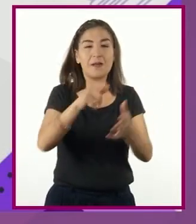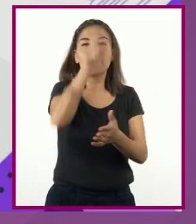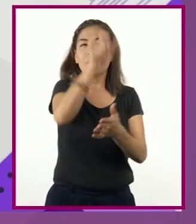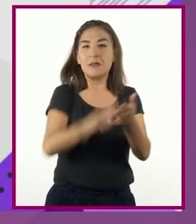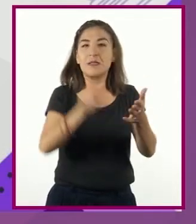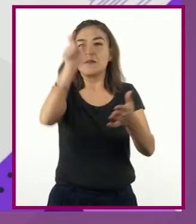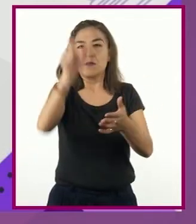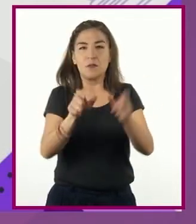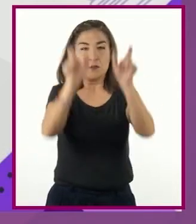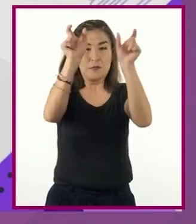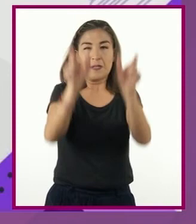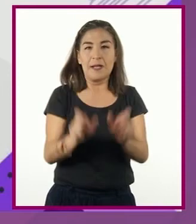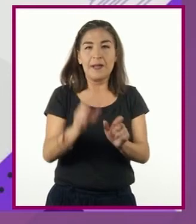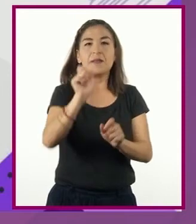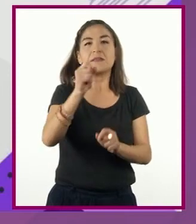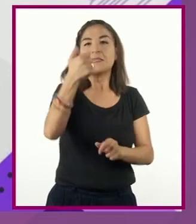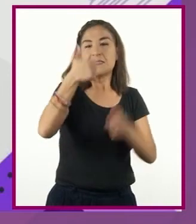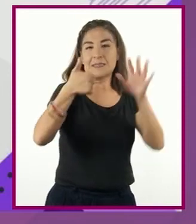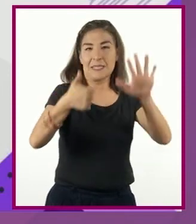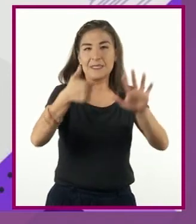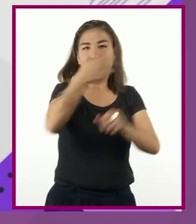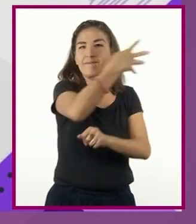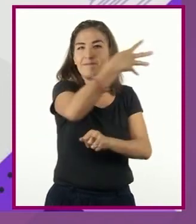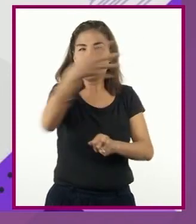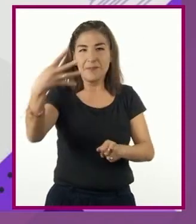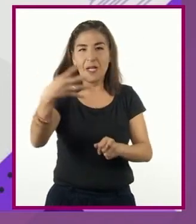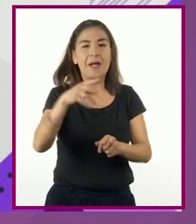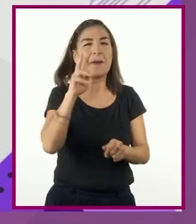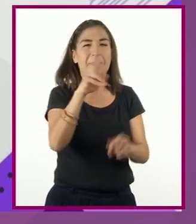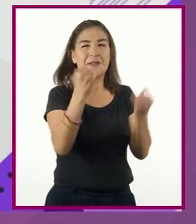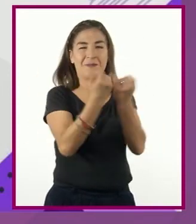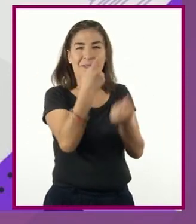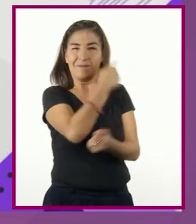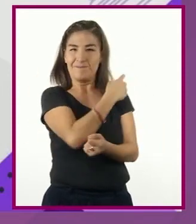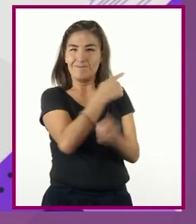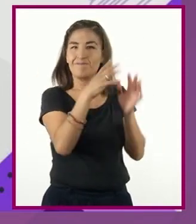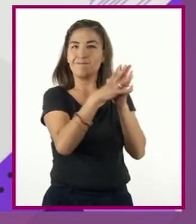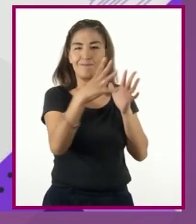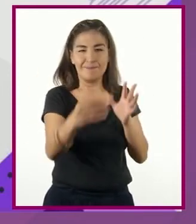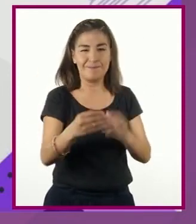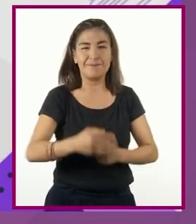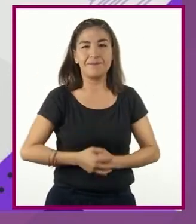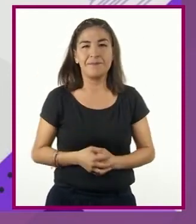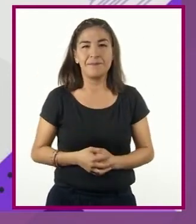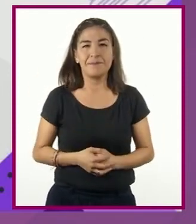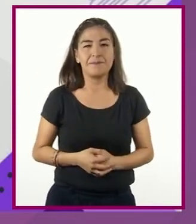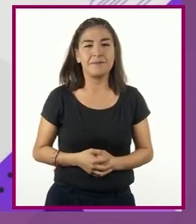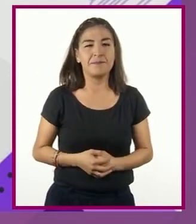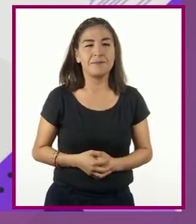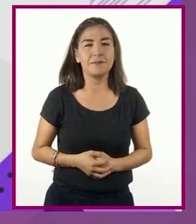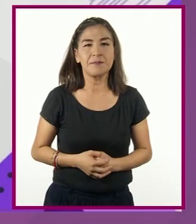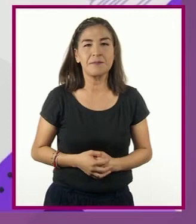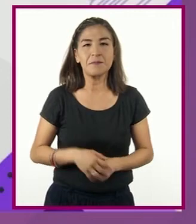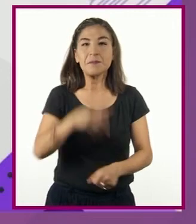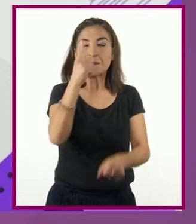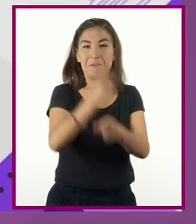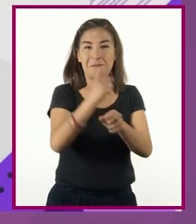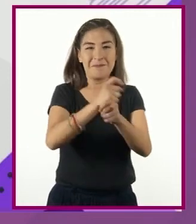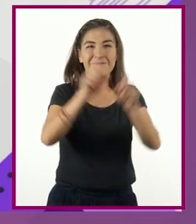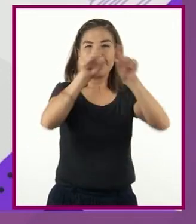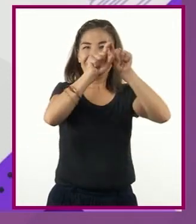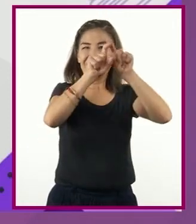2 columnas y 6 filas como el que se muestra en la pantalla. En el encabezado de la